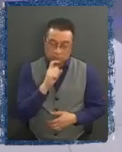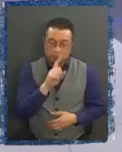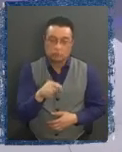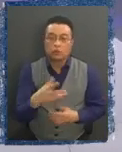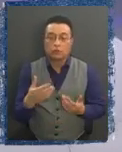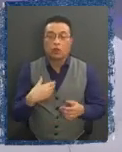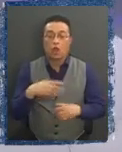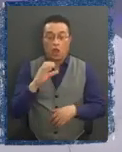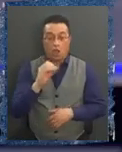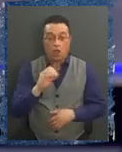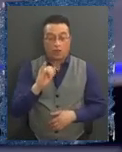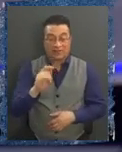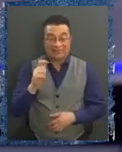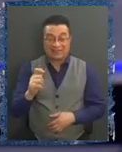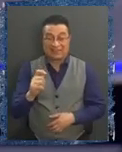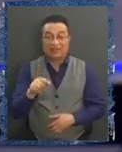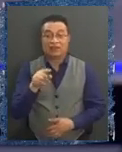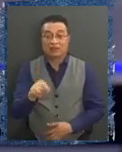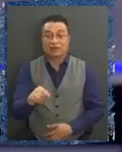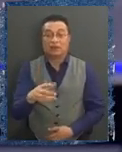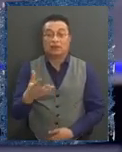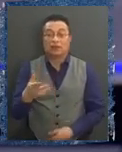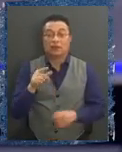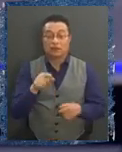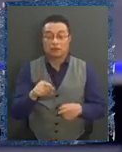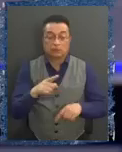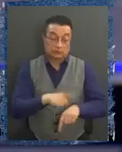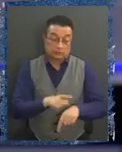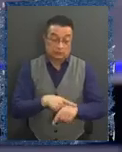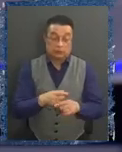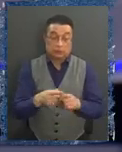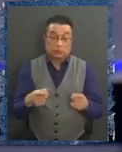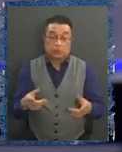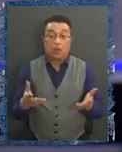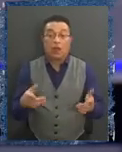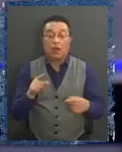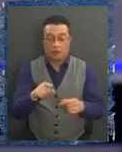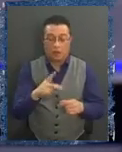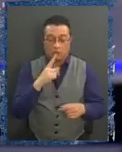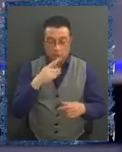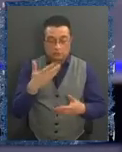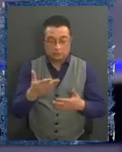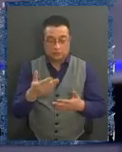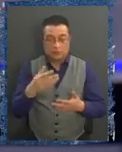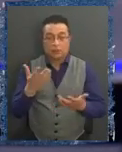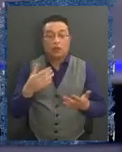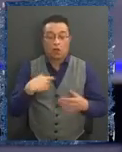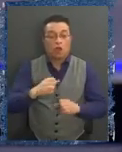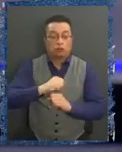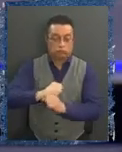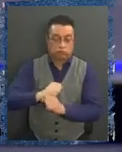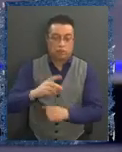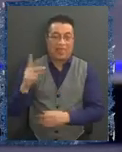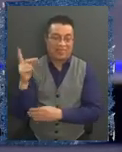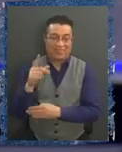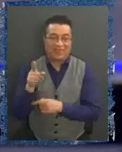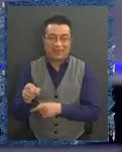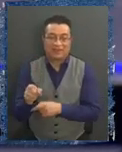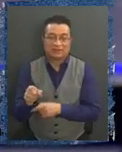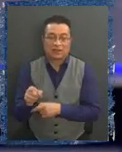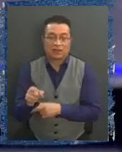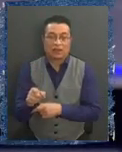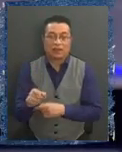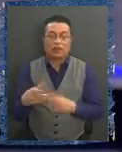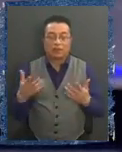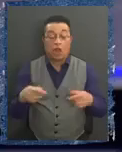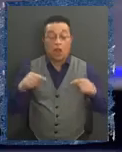OIT fue demorado en su aprobación parlamentaria precisamente por la oposición de la derecha. Entonces, ya, decir, ahora,